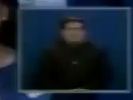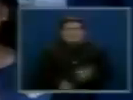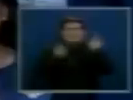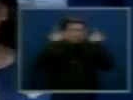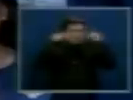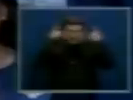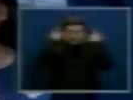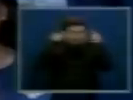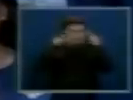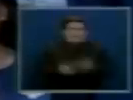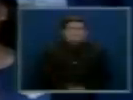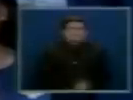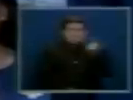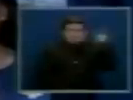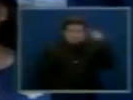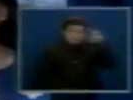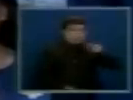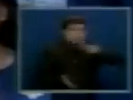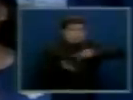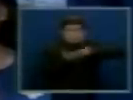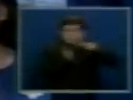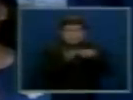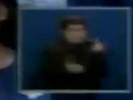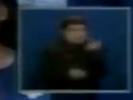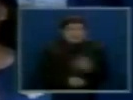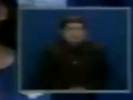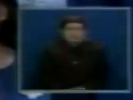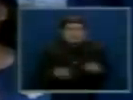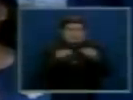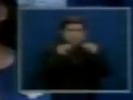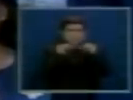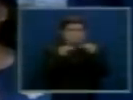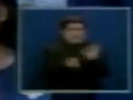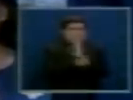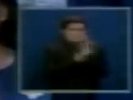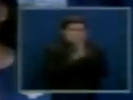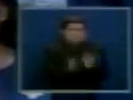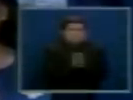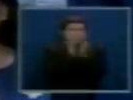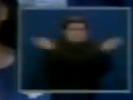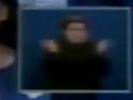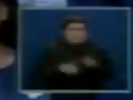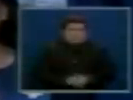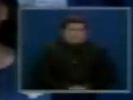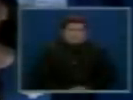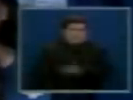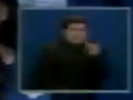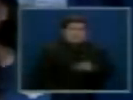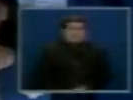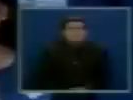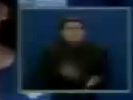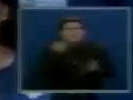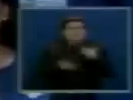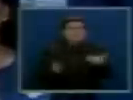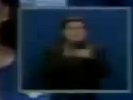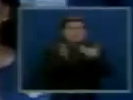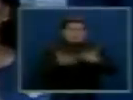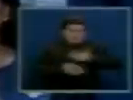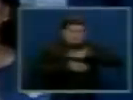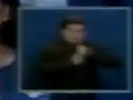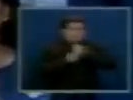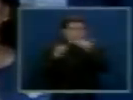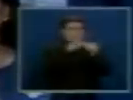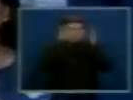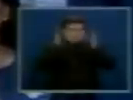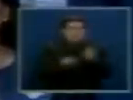estatal, no solo implica adecentar el ejercicio de la función pública y recobrar la confianza del ciudadano